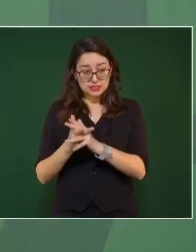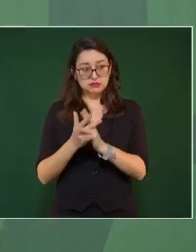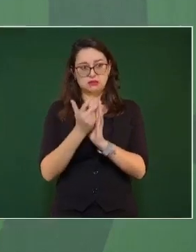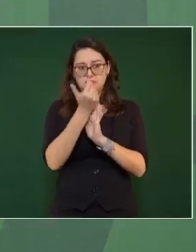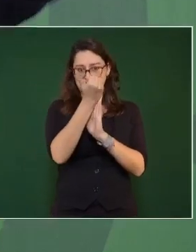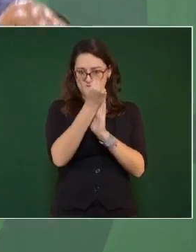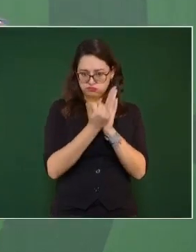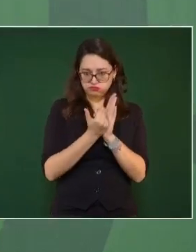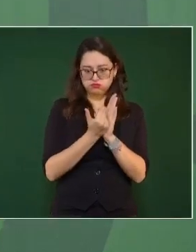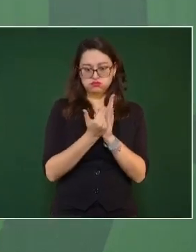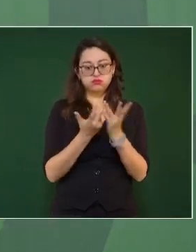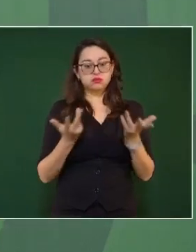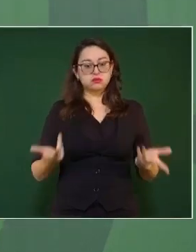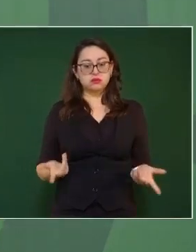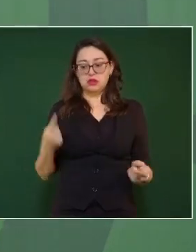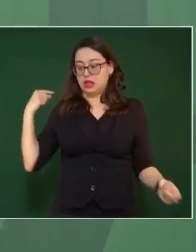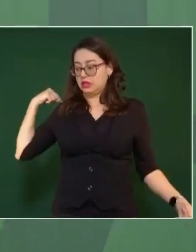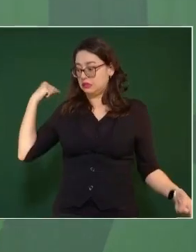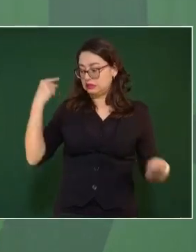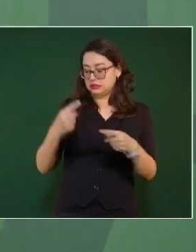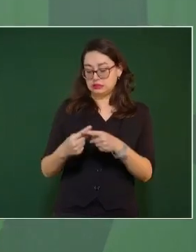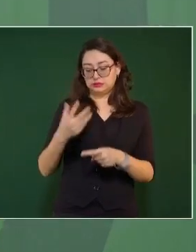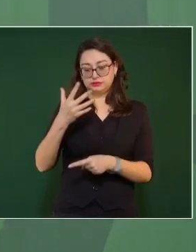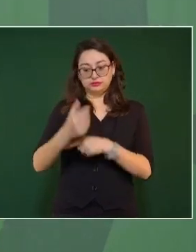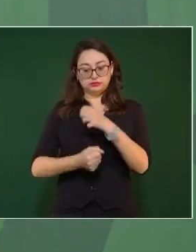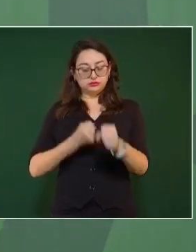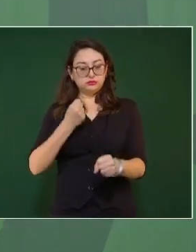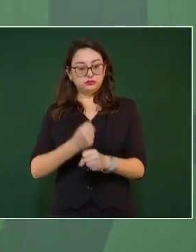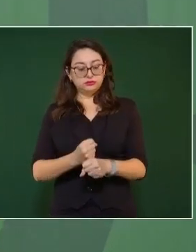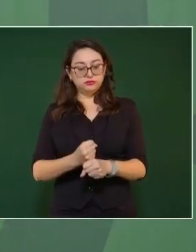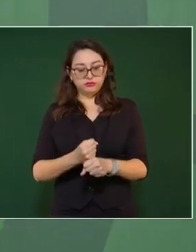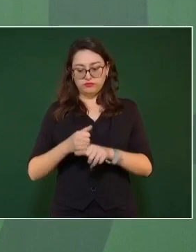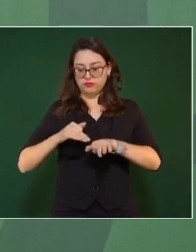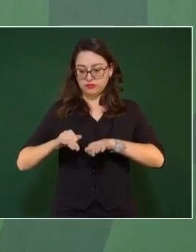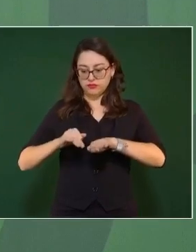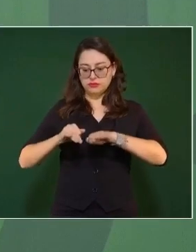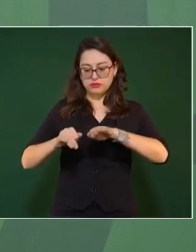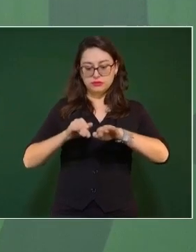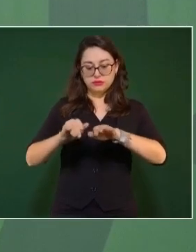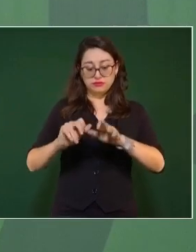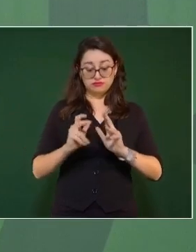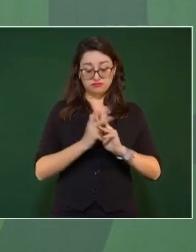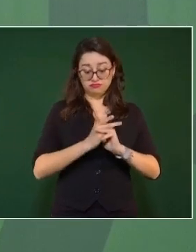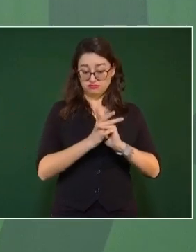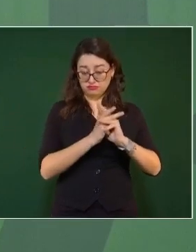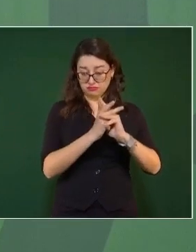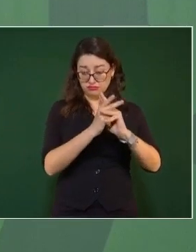Ya desde que llegamos tenemos un 20% de disminución